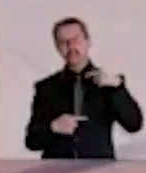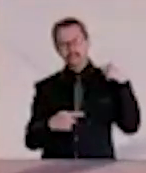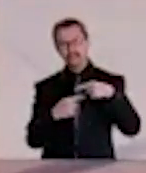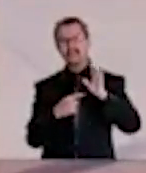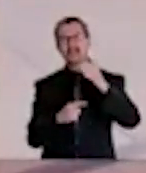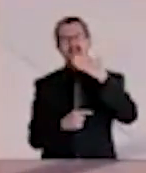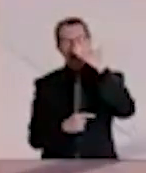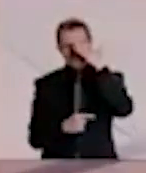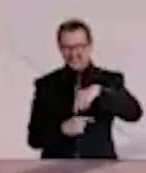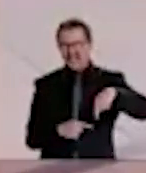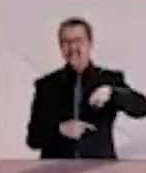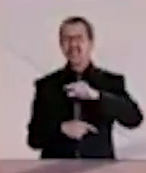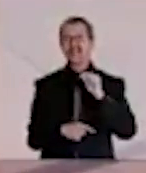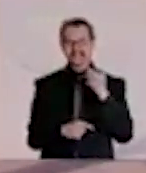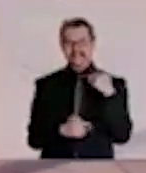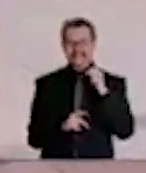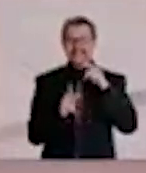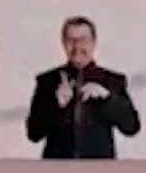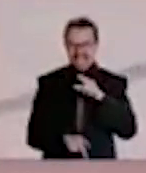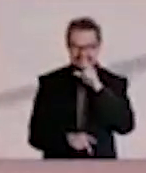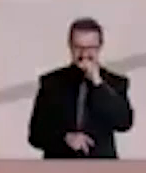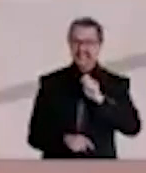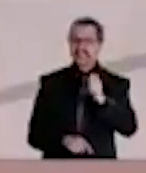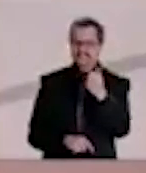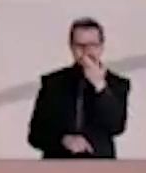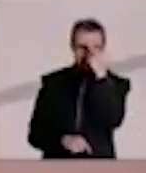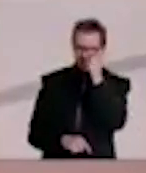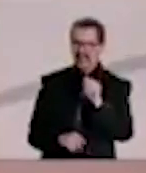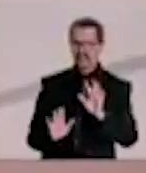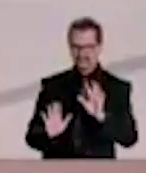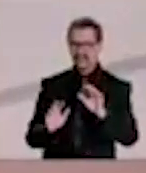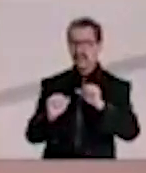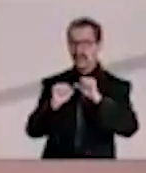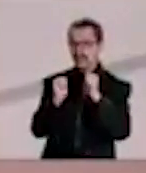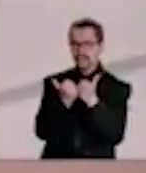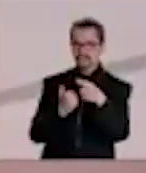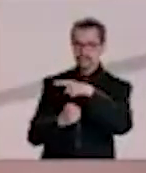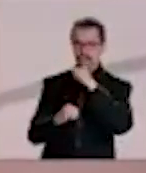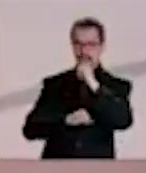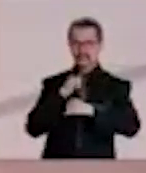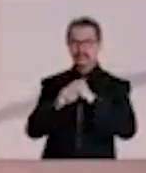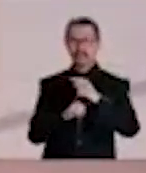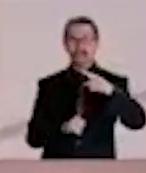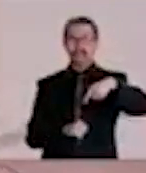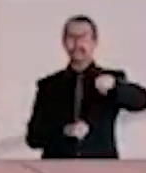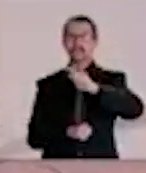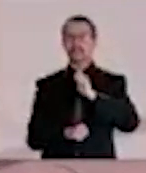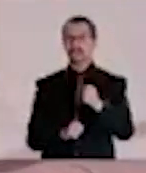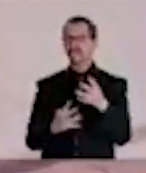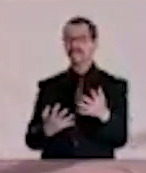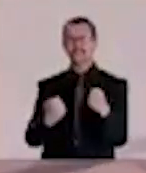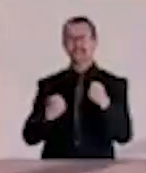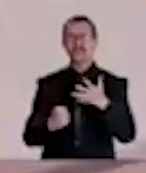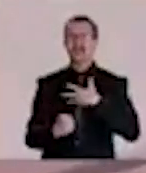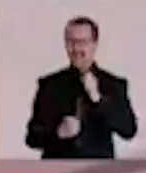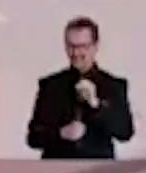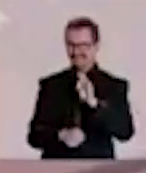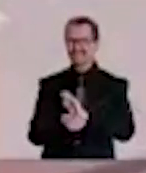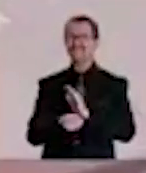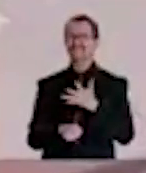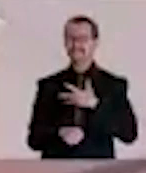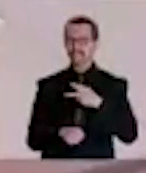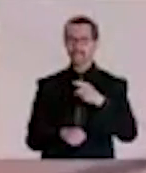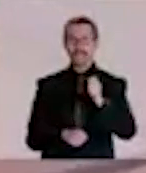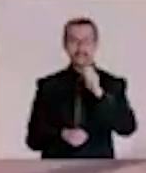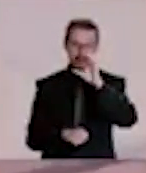organismos multilaterales y déjame decir algo así como hay historias de enorme tragedia hay historias de